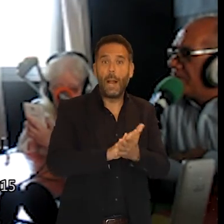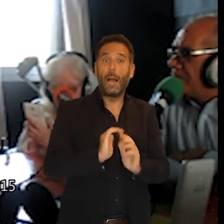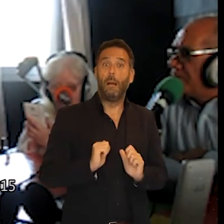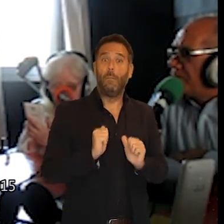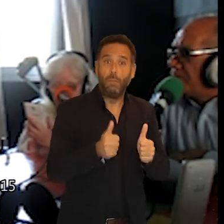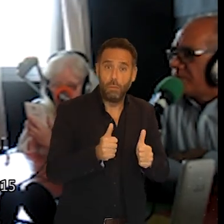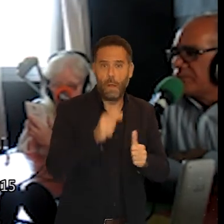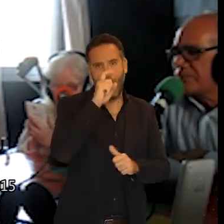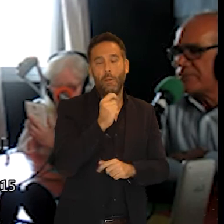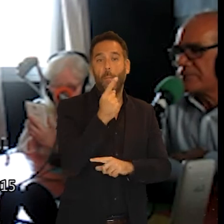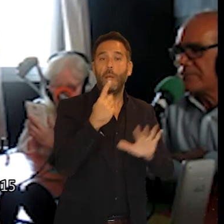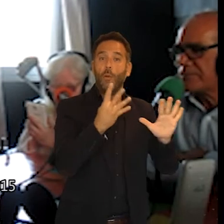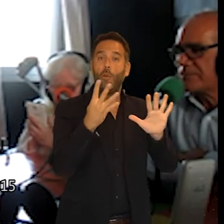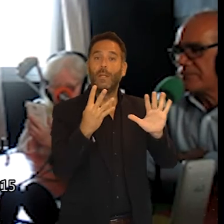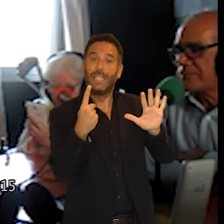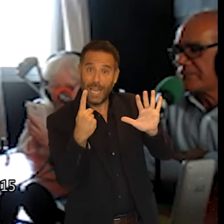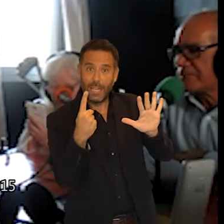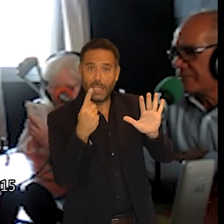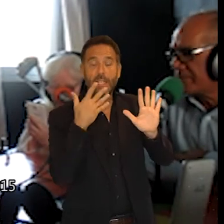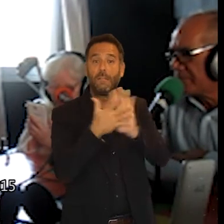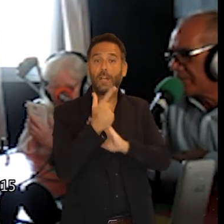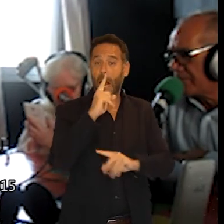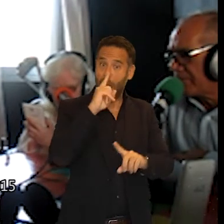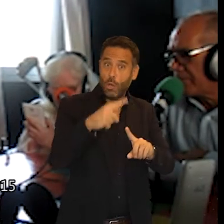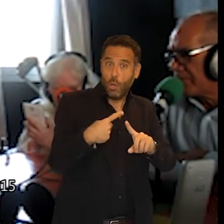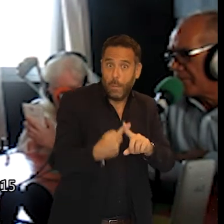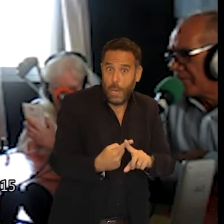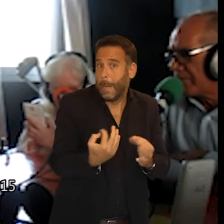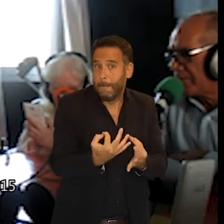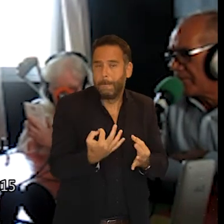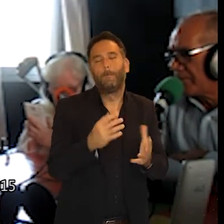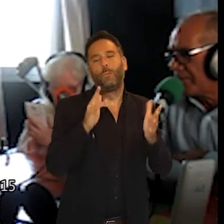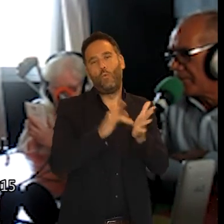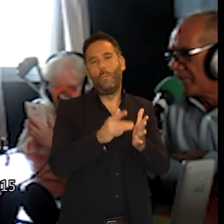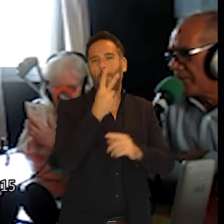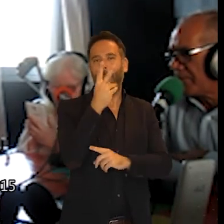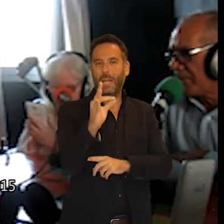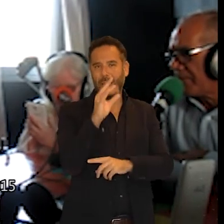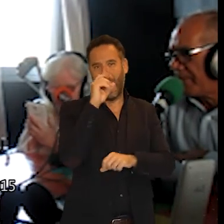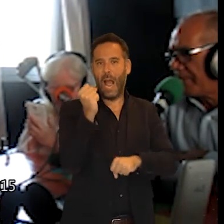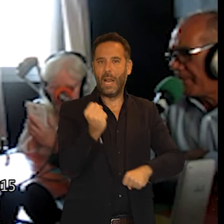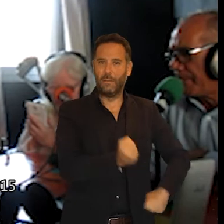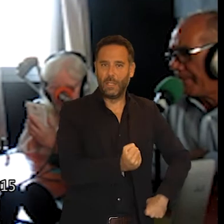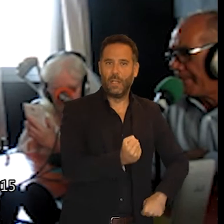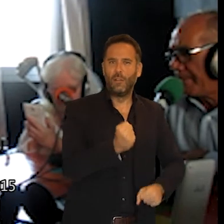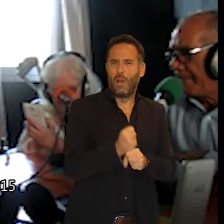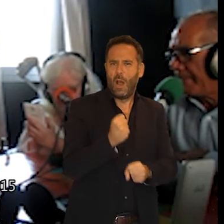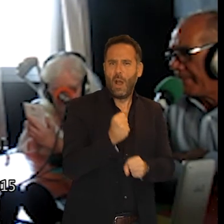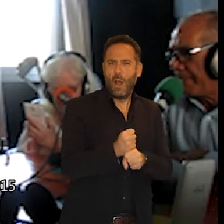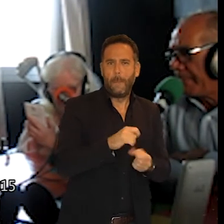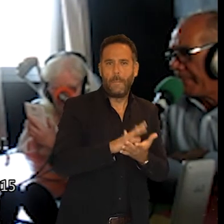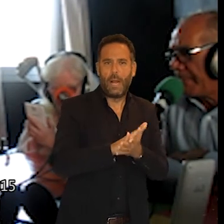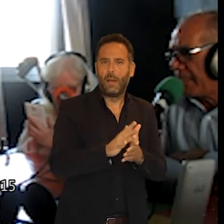en el 96, así que el próximo año, si Dios quiere, ya cumpliremos 20 años trabajando en Málaga para la